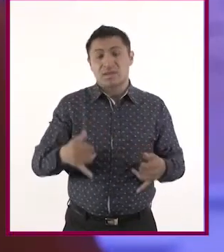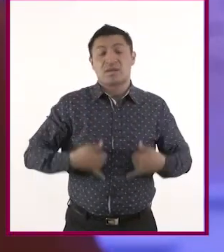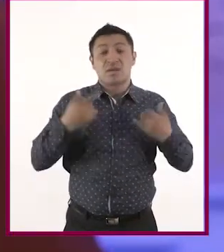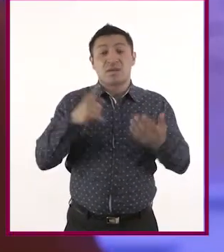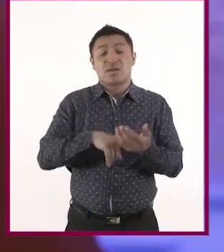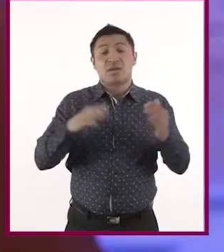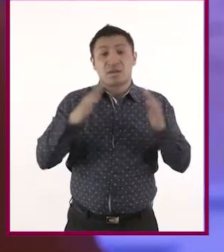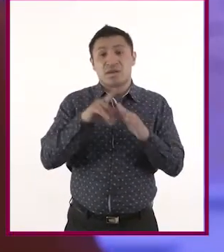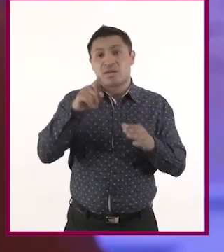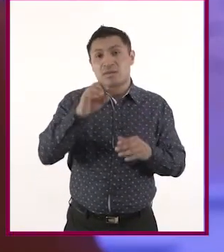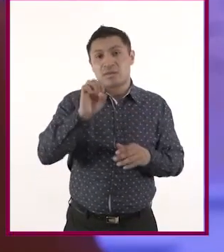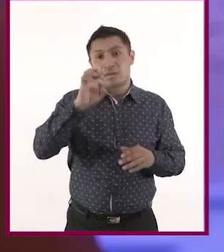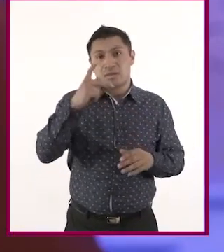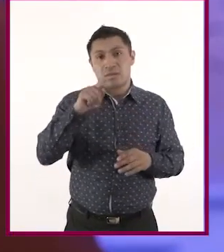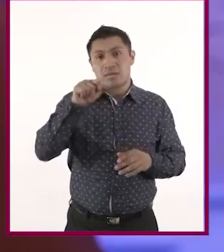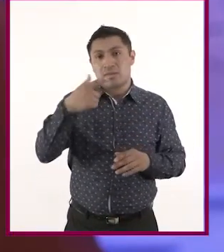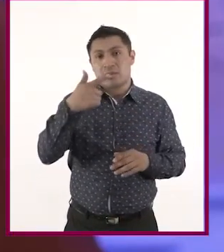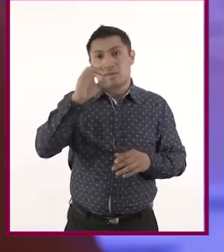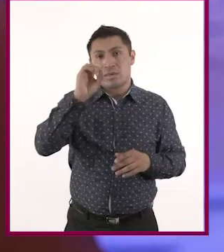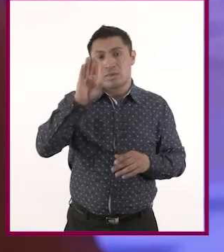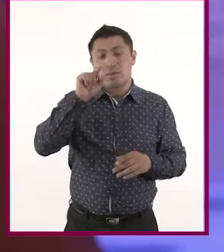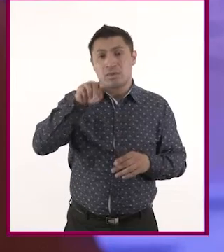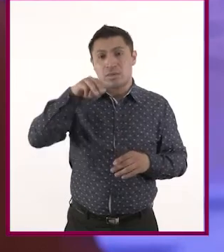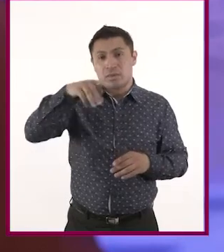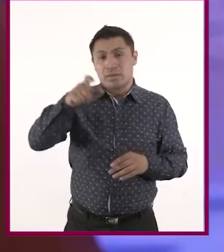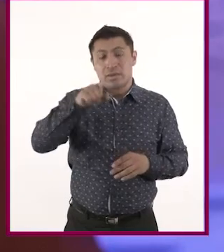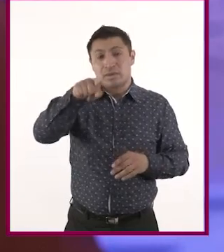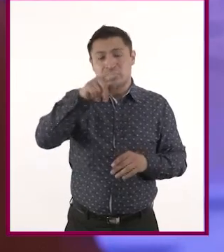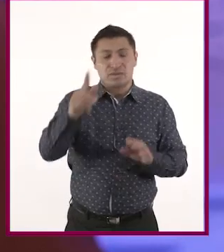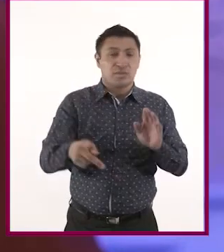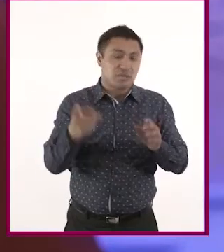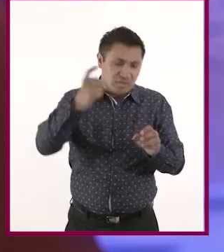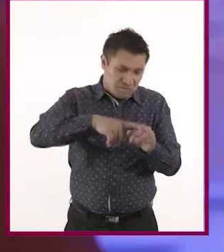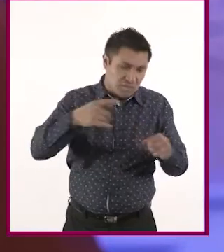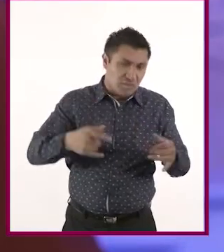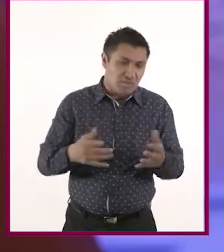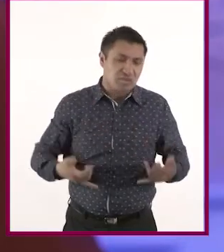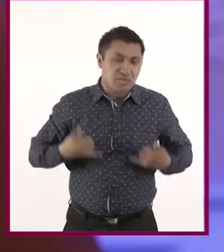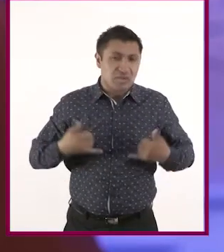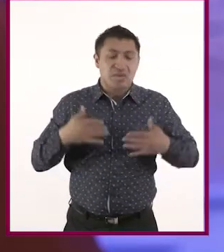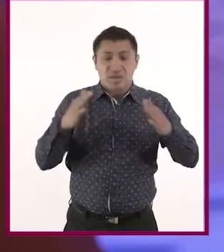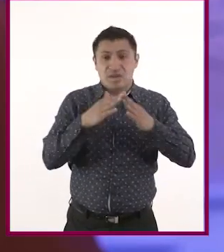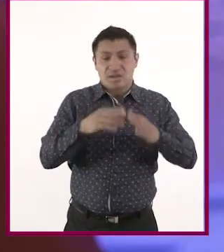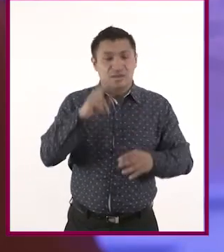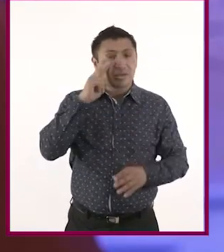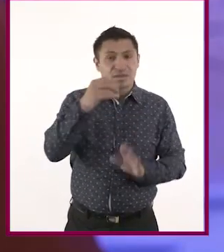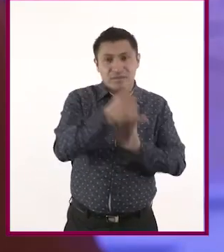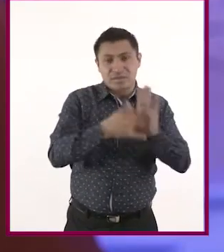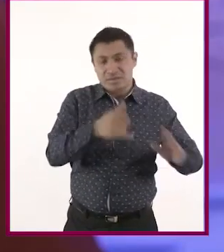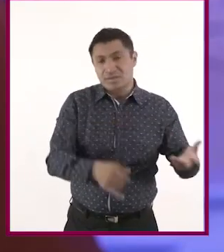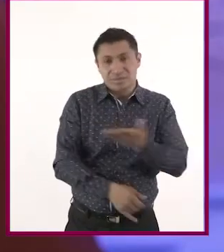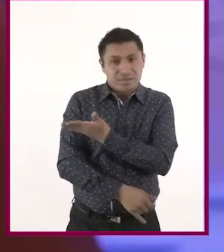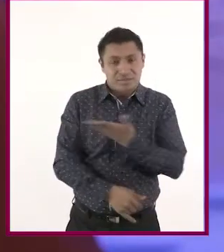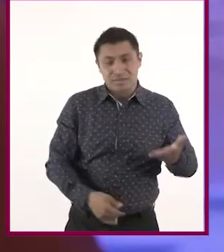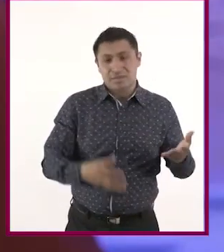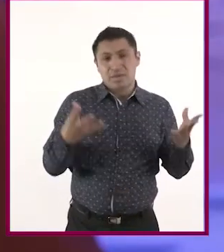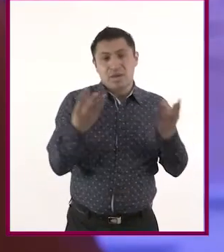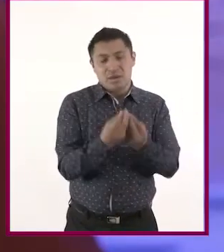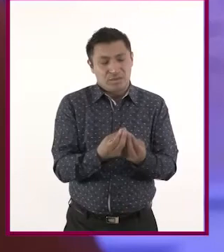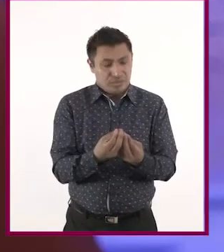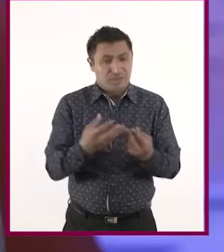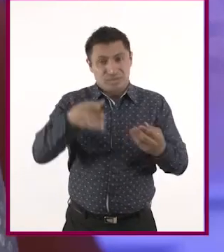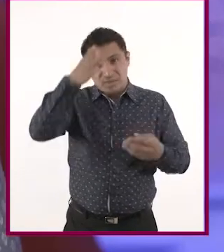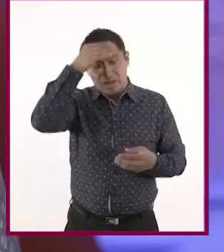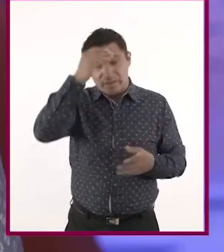jovenesencasa.c.gov.mx. Únete a la comunidad de Jóvenes en Casa y vuelve a ver los programas de Jóvenes en TV en el canal de YouTube que aparece en pantalla. Haz este programa con